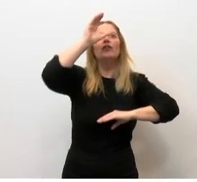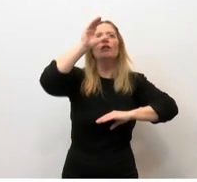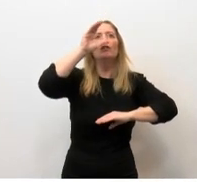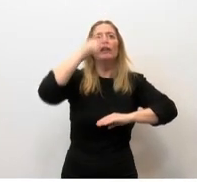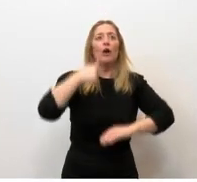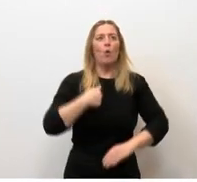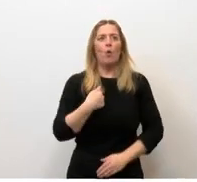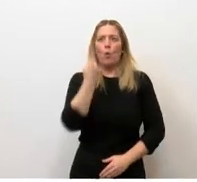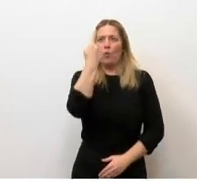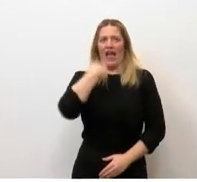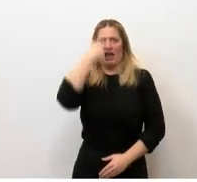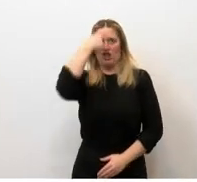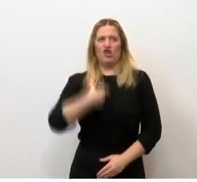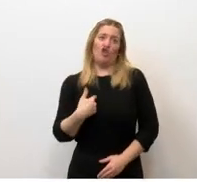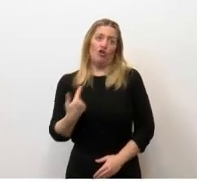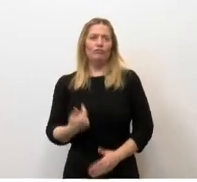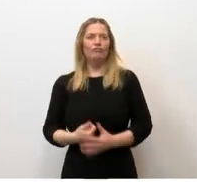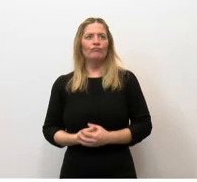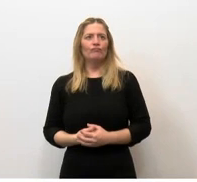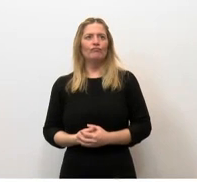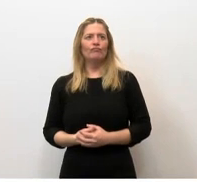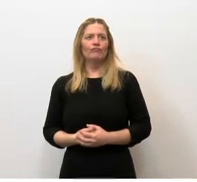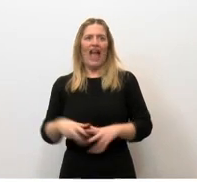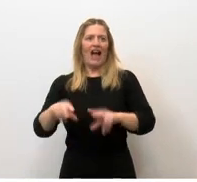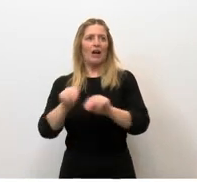Entonces, acabo. Conclusión.